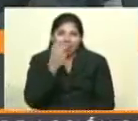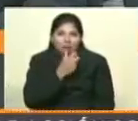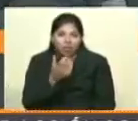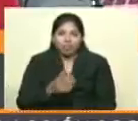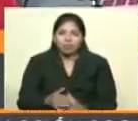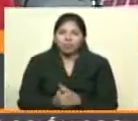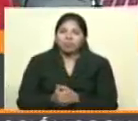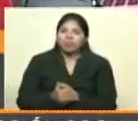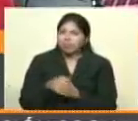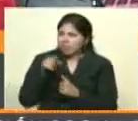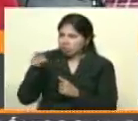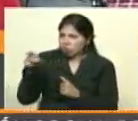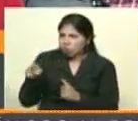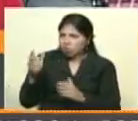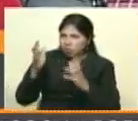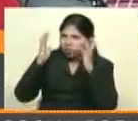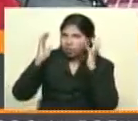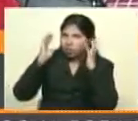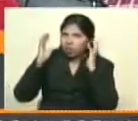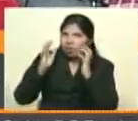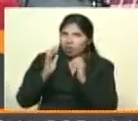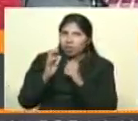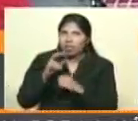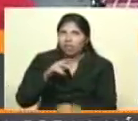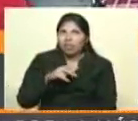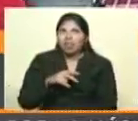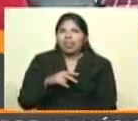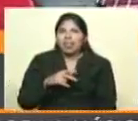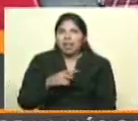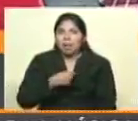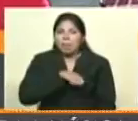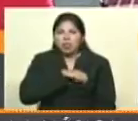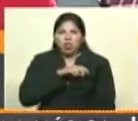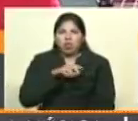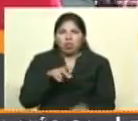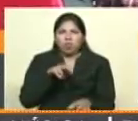Era una gente que hablaba un español medio gringueado,